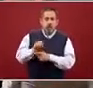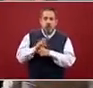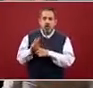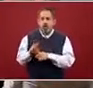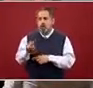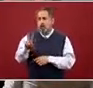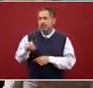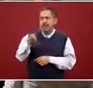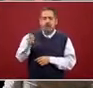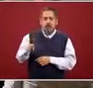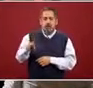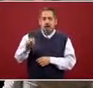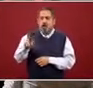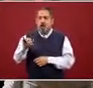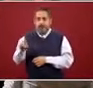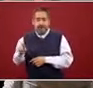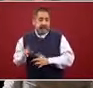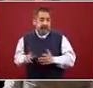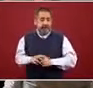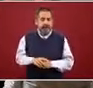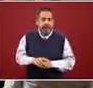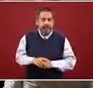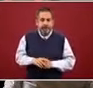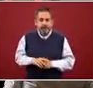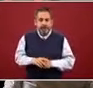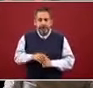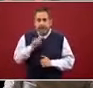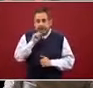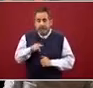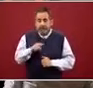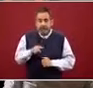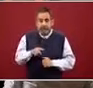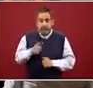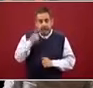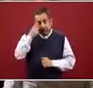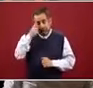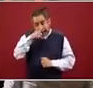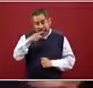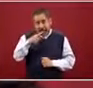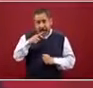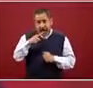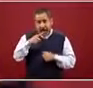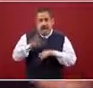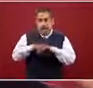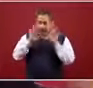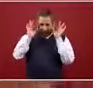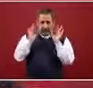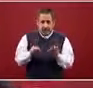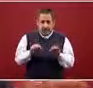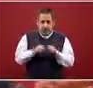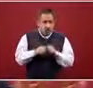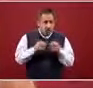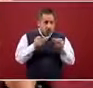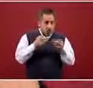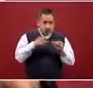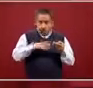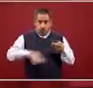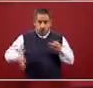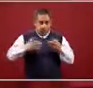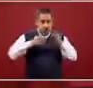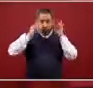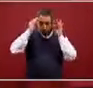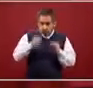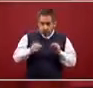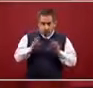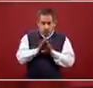coronavirus 2019. Ahora, de manera ya formal, ya no como un elemento exploratorio del territorio, sino ya